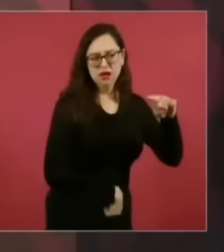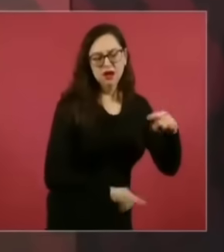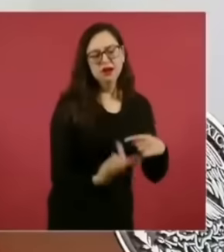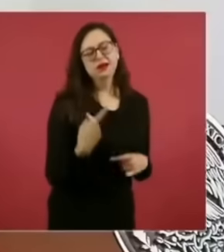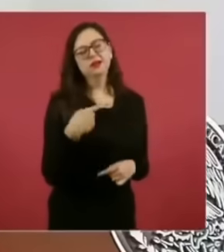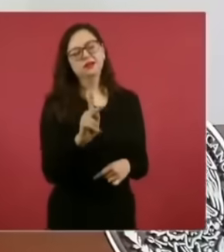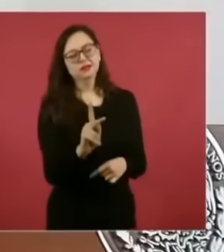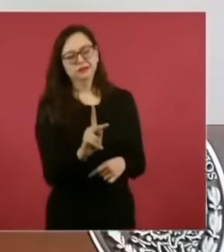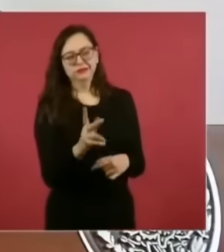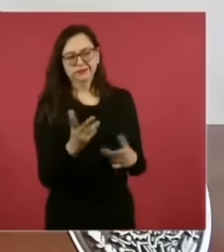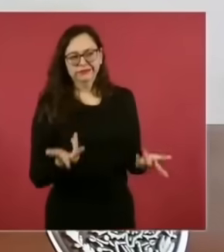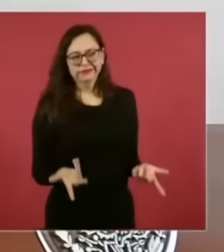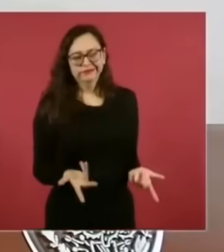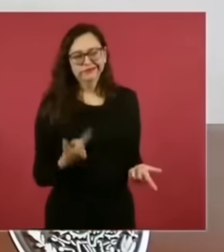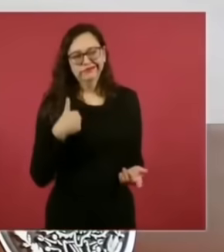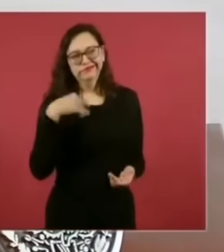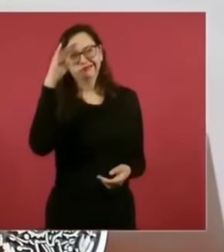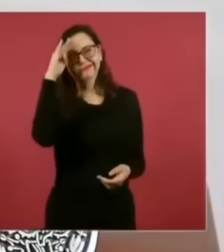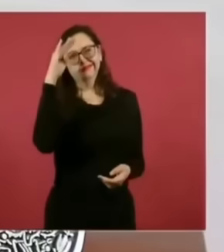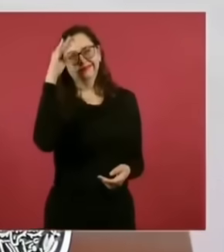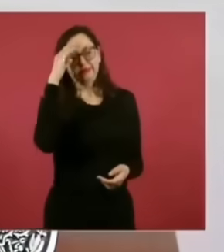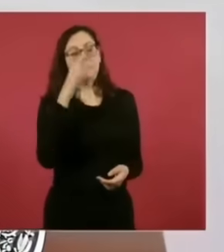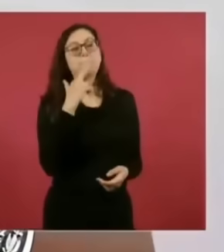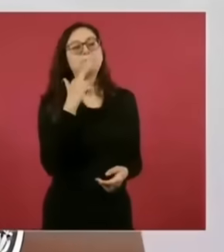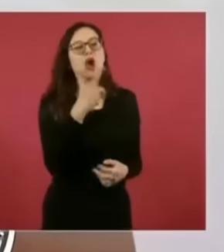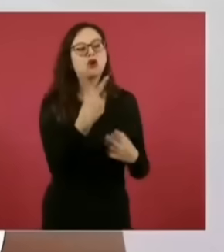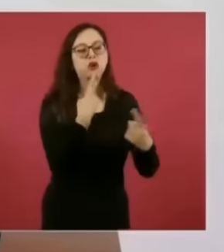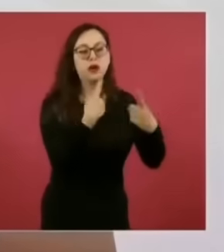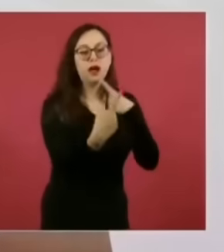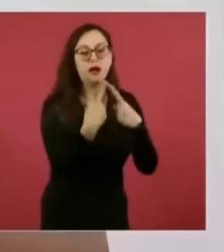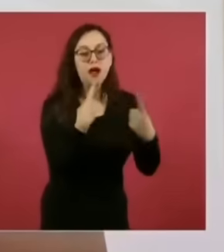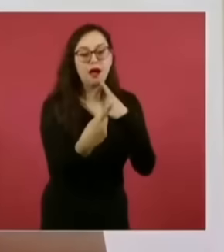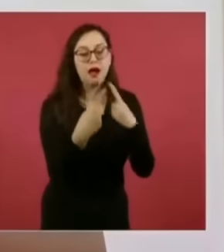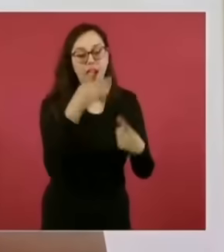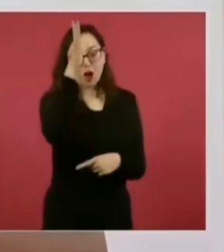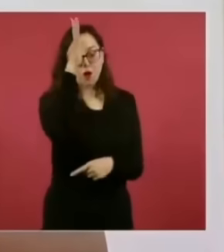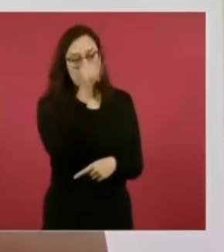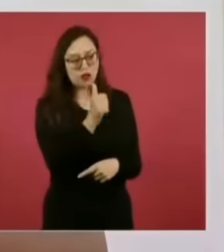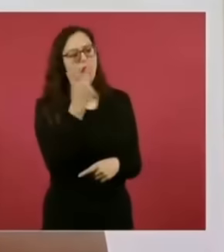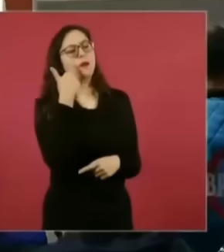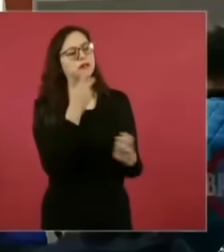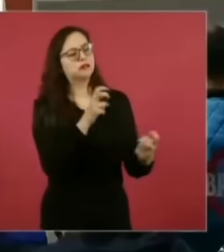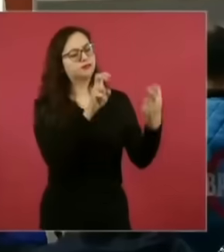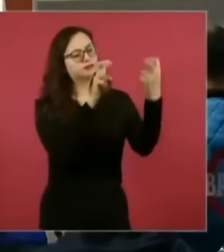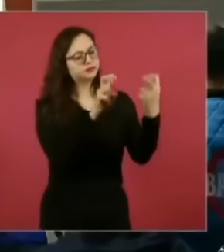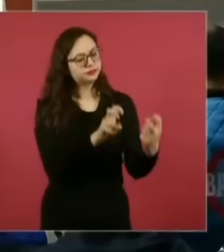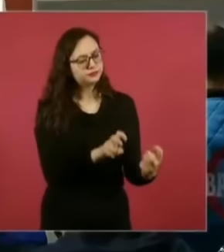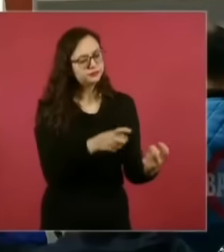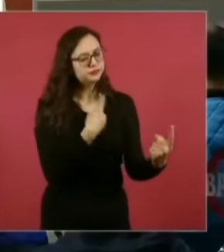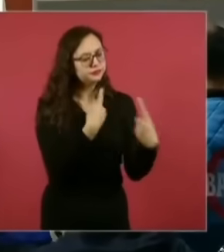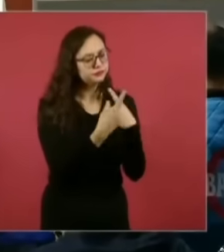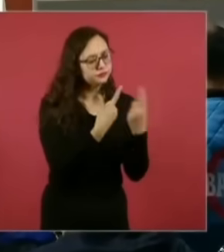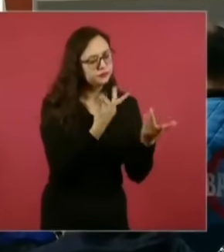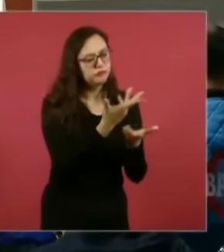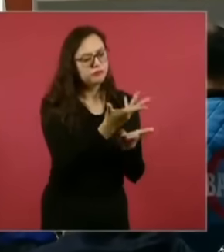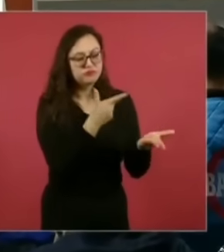estos contratos son leoninos, le afectan al interés público, vamos a llegar a un